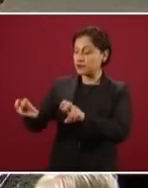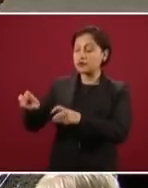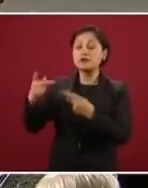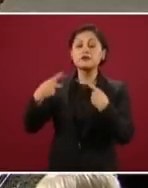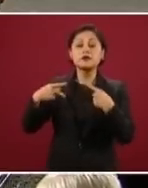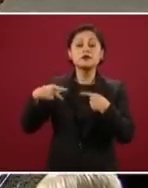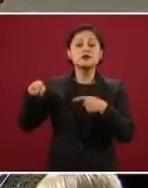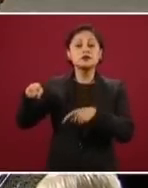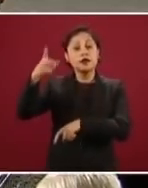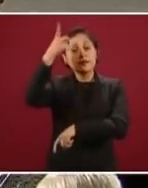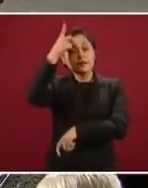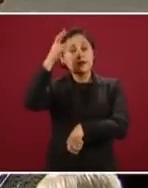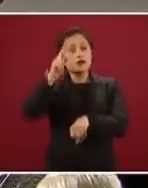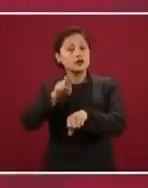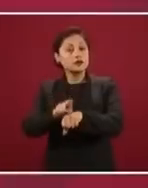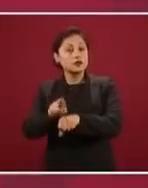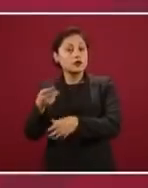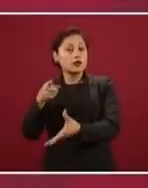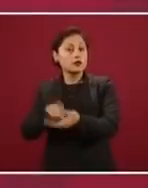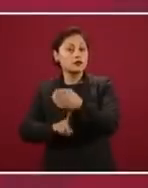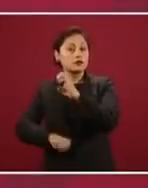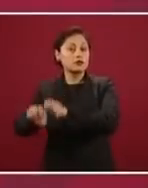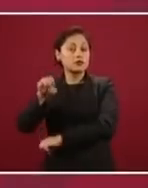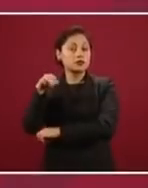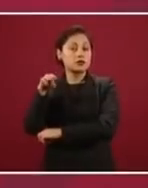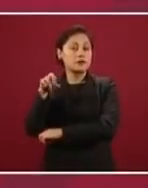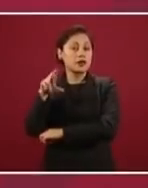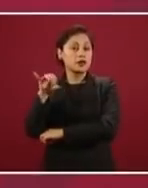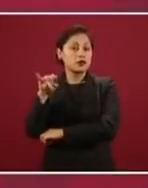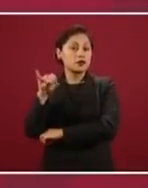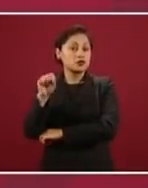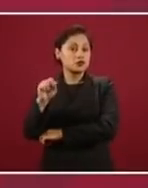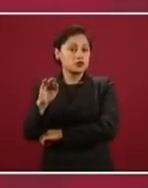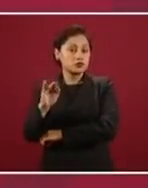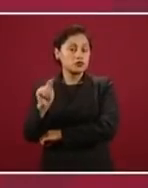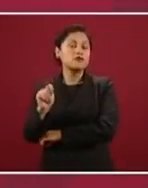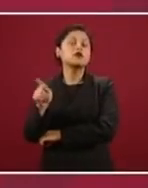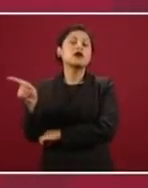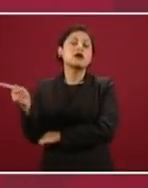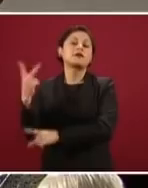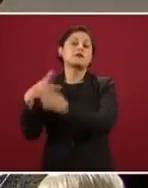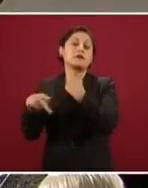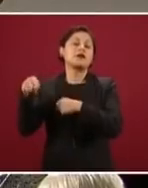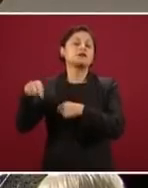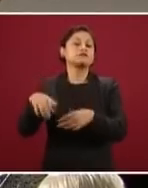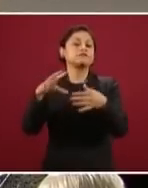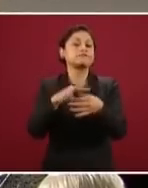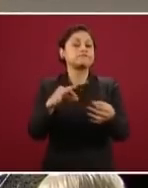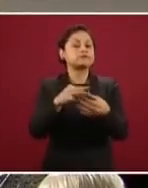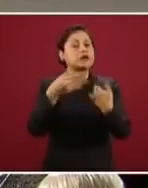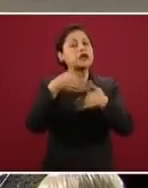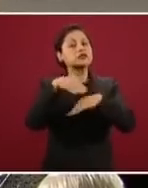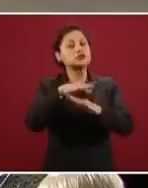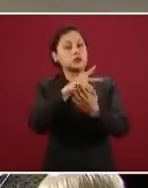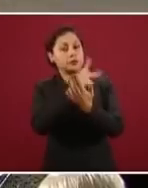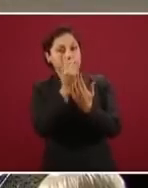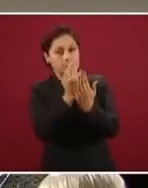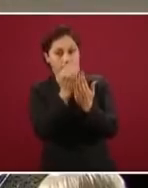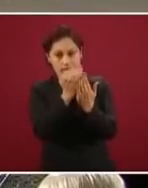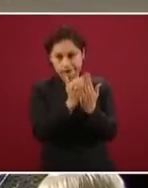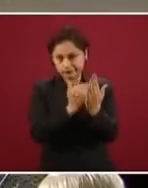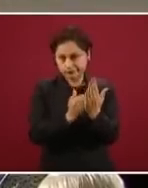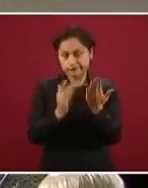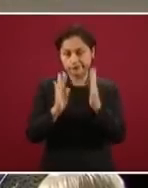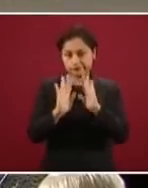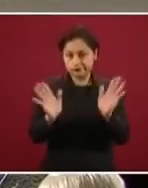sobre este programa tiene la palabra emiliano para que nos dé la